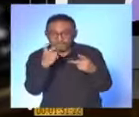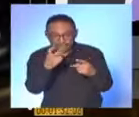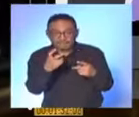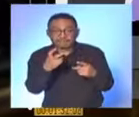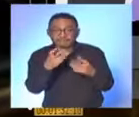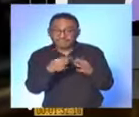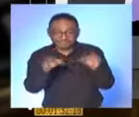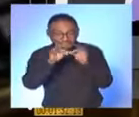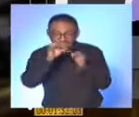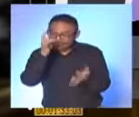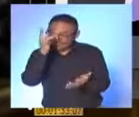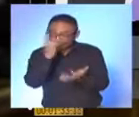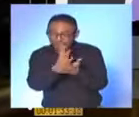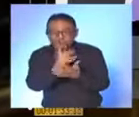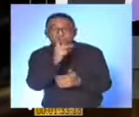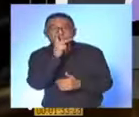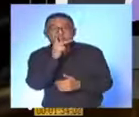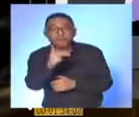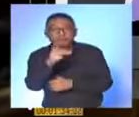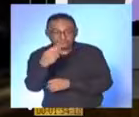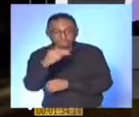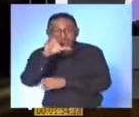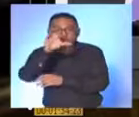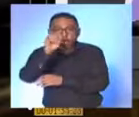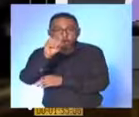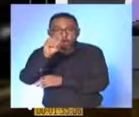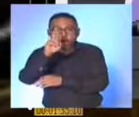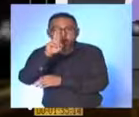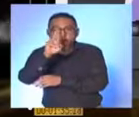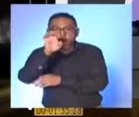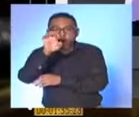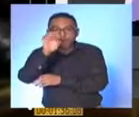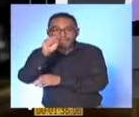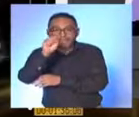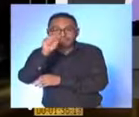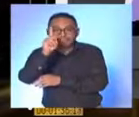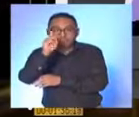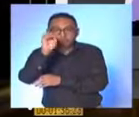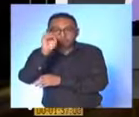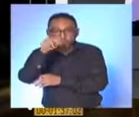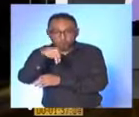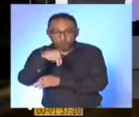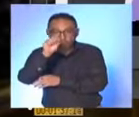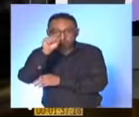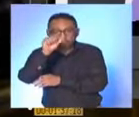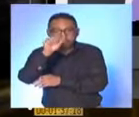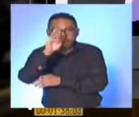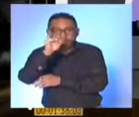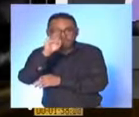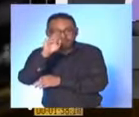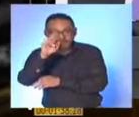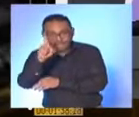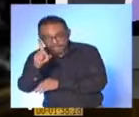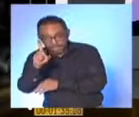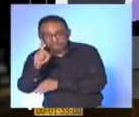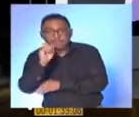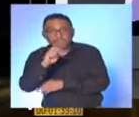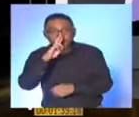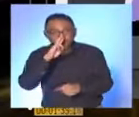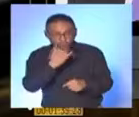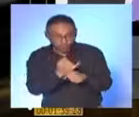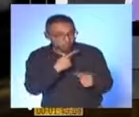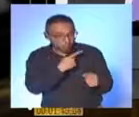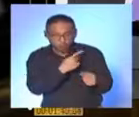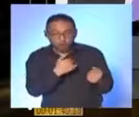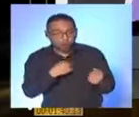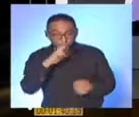clave que nos puede llevar a que unidos, a que juntos, pues tengamos un resultado no tan adverso,